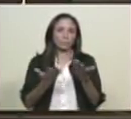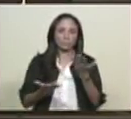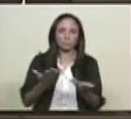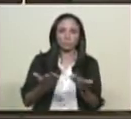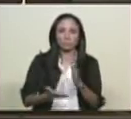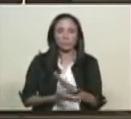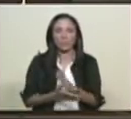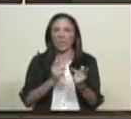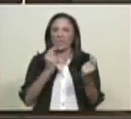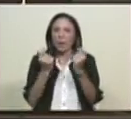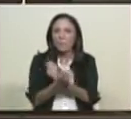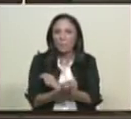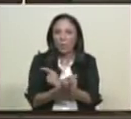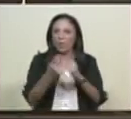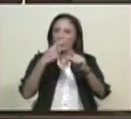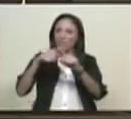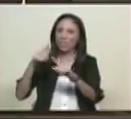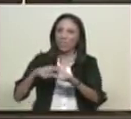observar